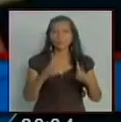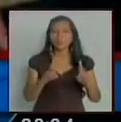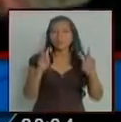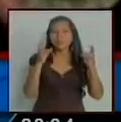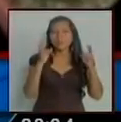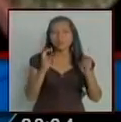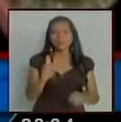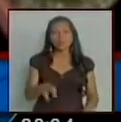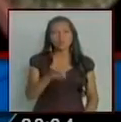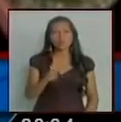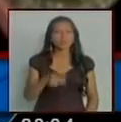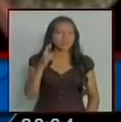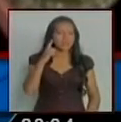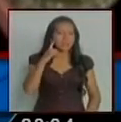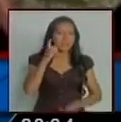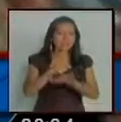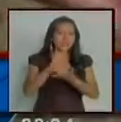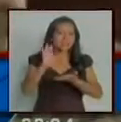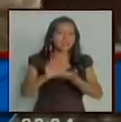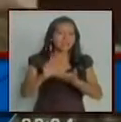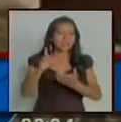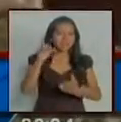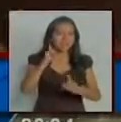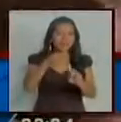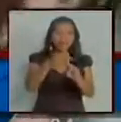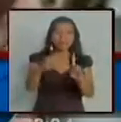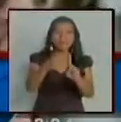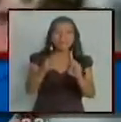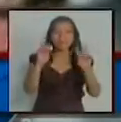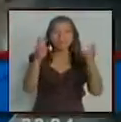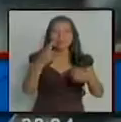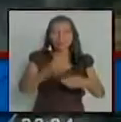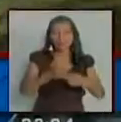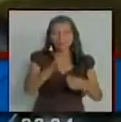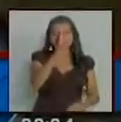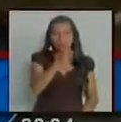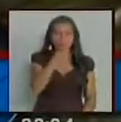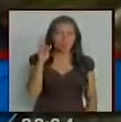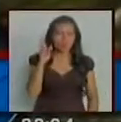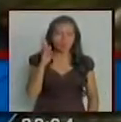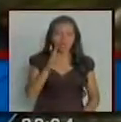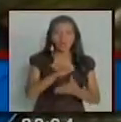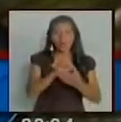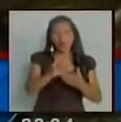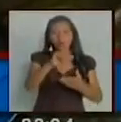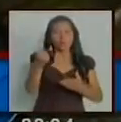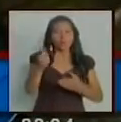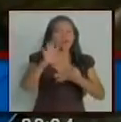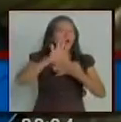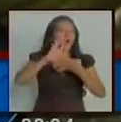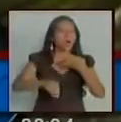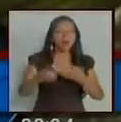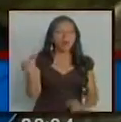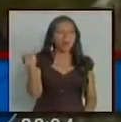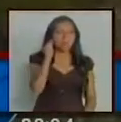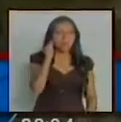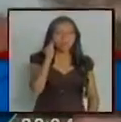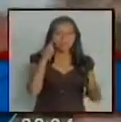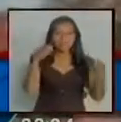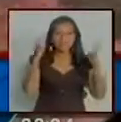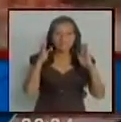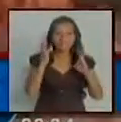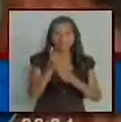sentido del oído debido a una pérdida de la capacidad auditiva parcial, denominada hipoacusia o total cofosis, y unilateral o